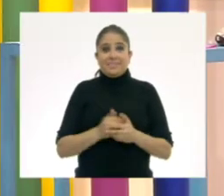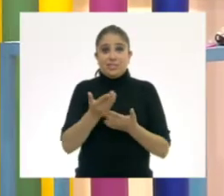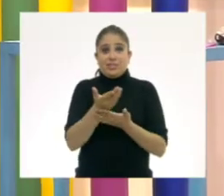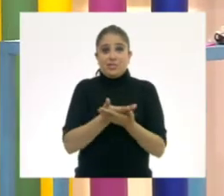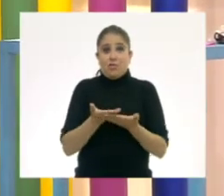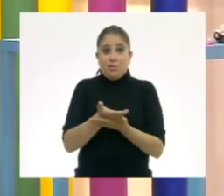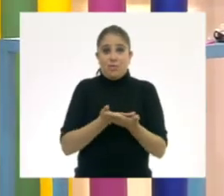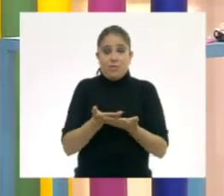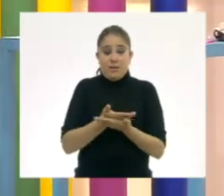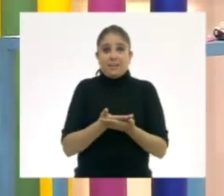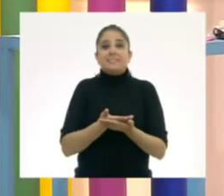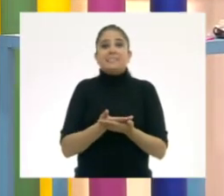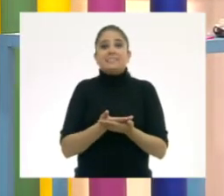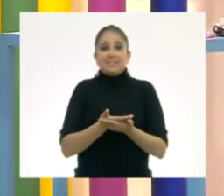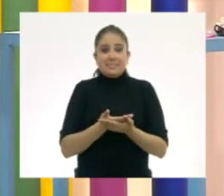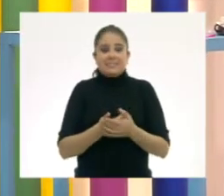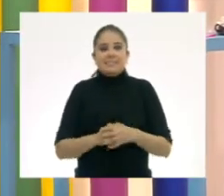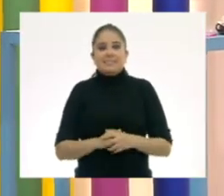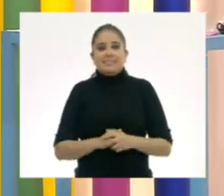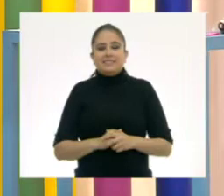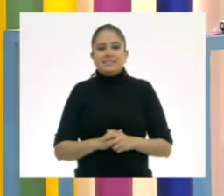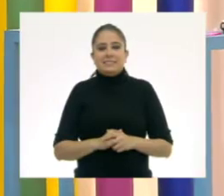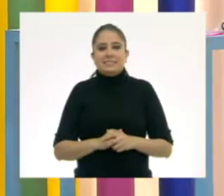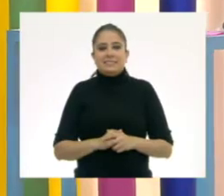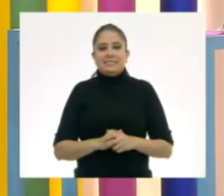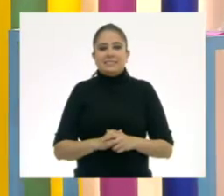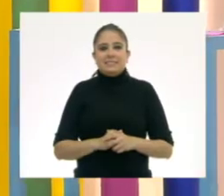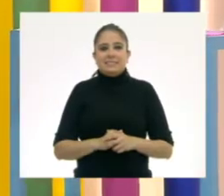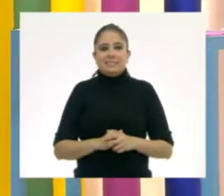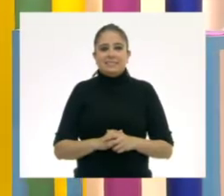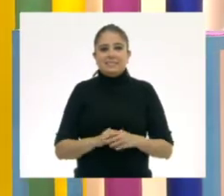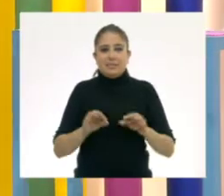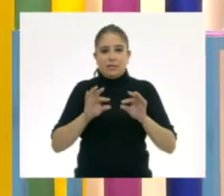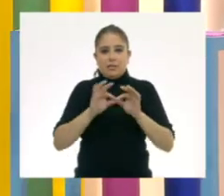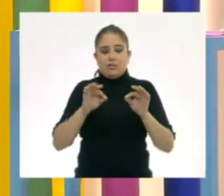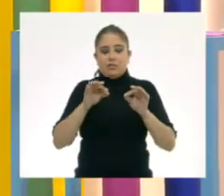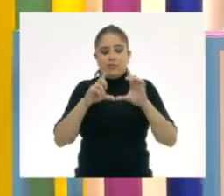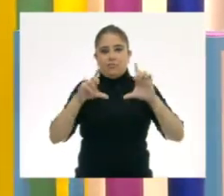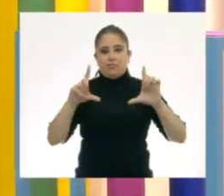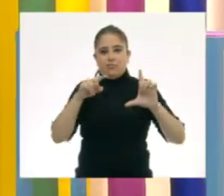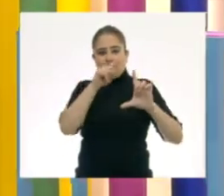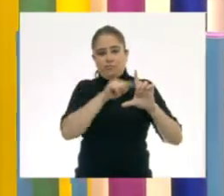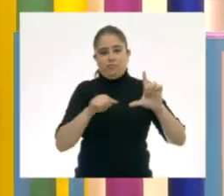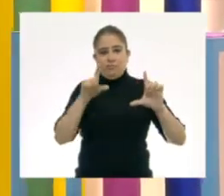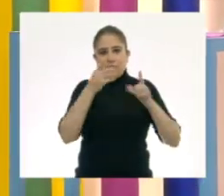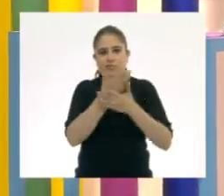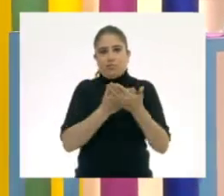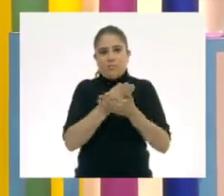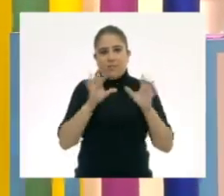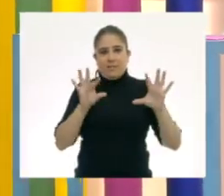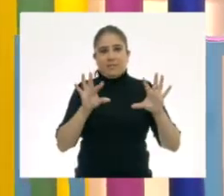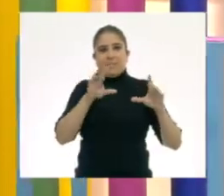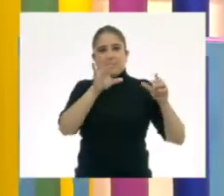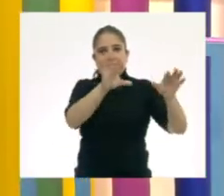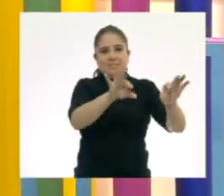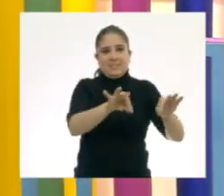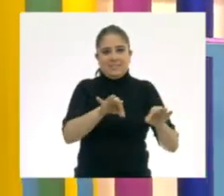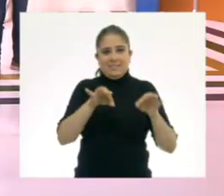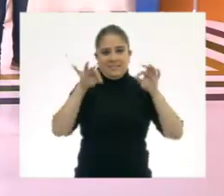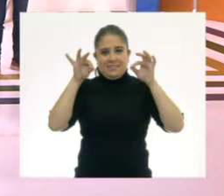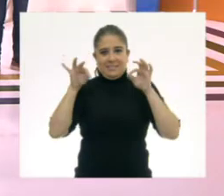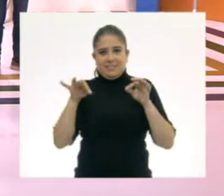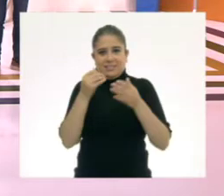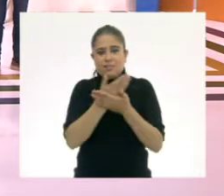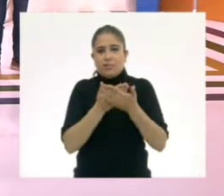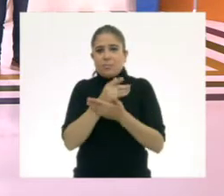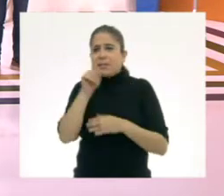sopa. La sopa. Muy bien, entonces... El sobrecito de sopa. El sobrecito de sopa, muy bien. Vamos a agarrar la sopa, muy bien.